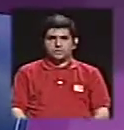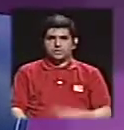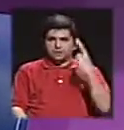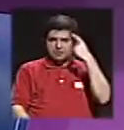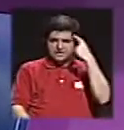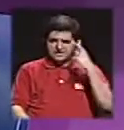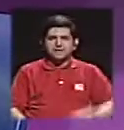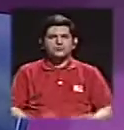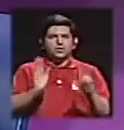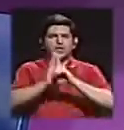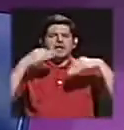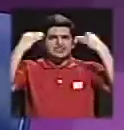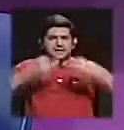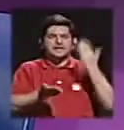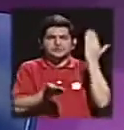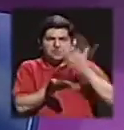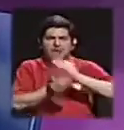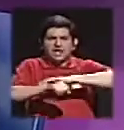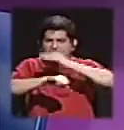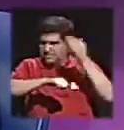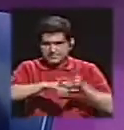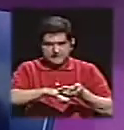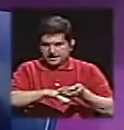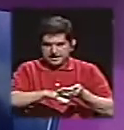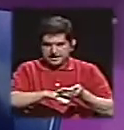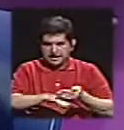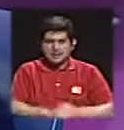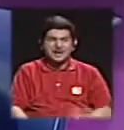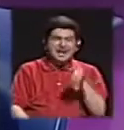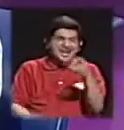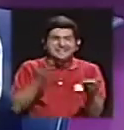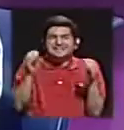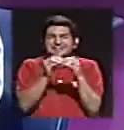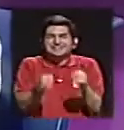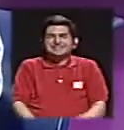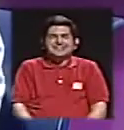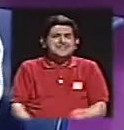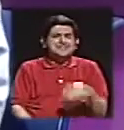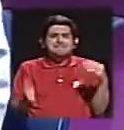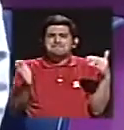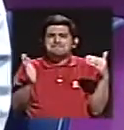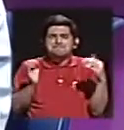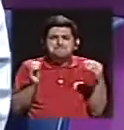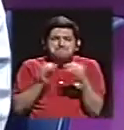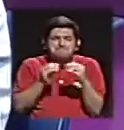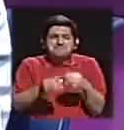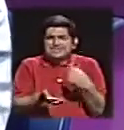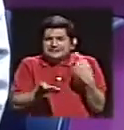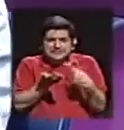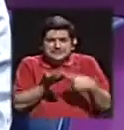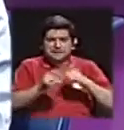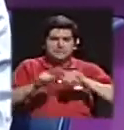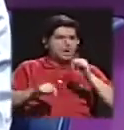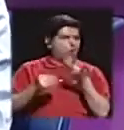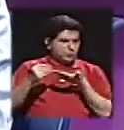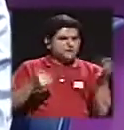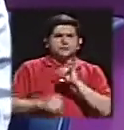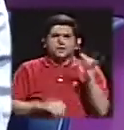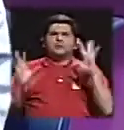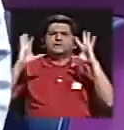el derecho a decidir a interrumpir un embarazo, pero ese es como el más crítico, pero muchas otras cosas que se